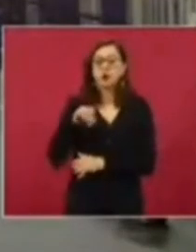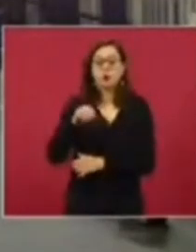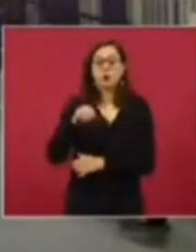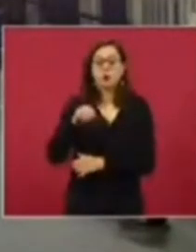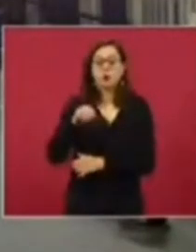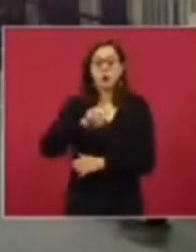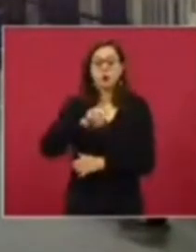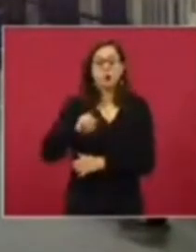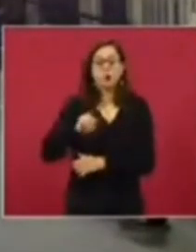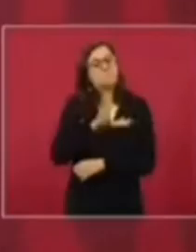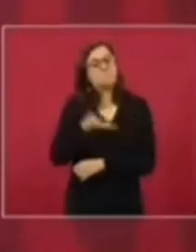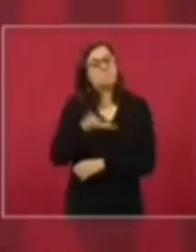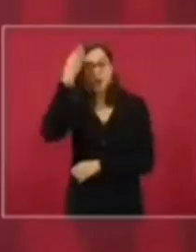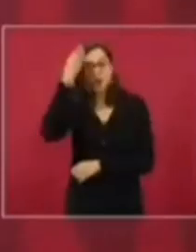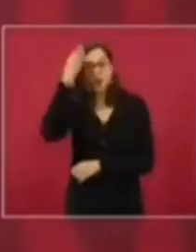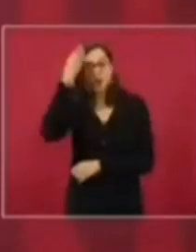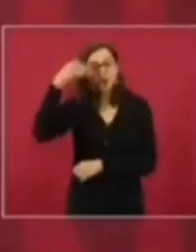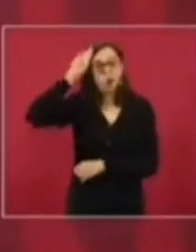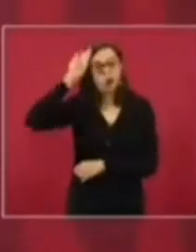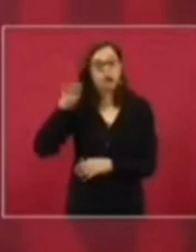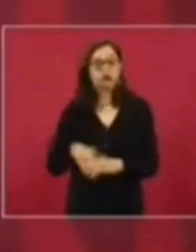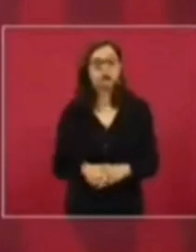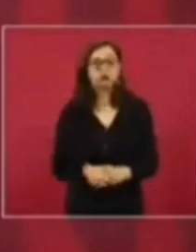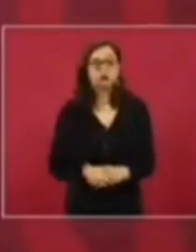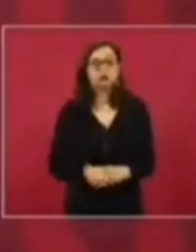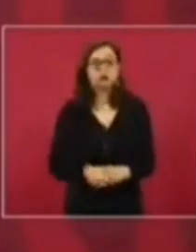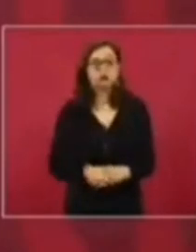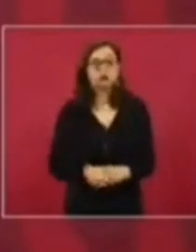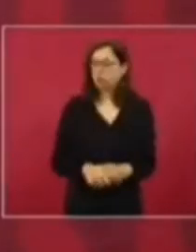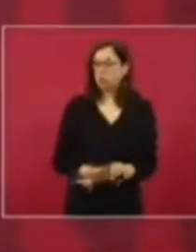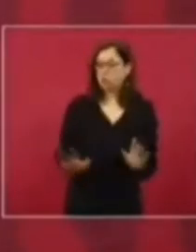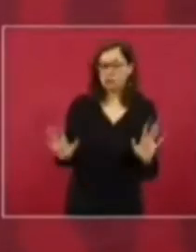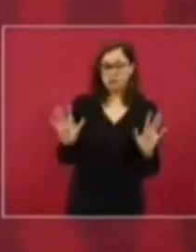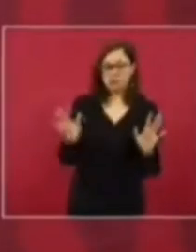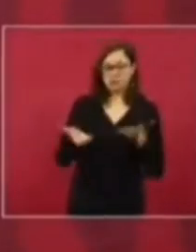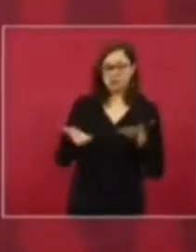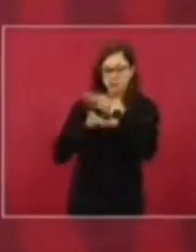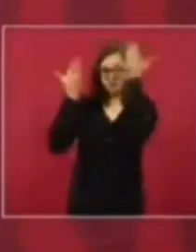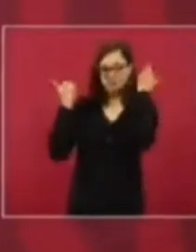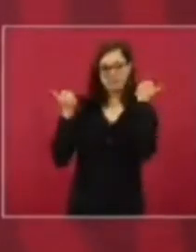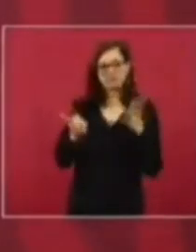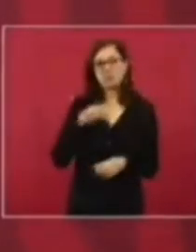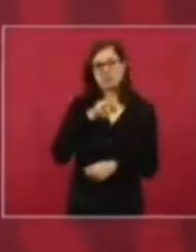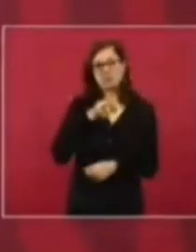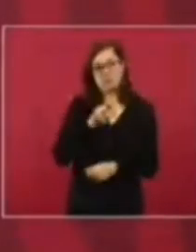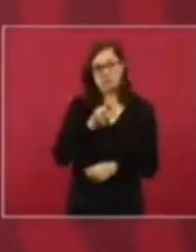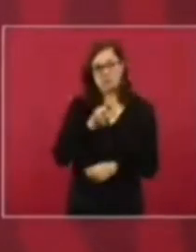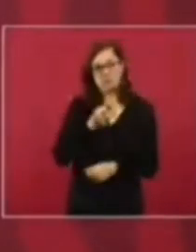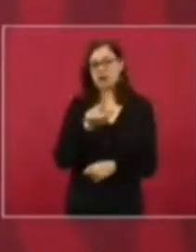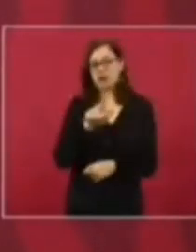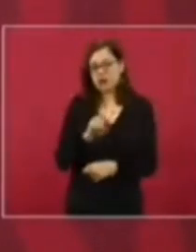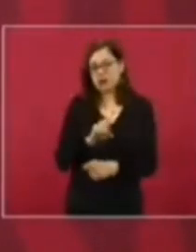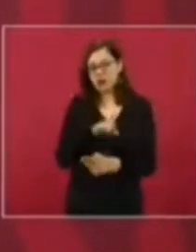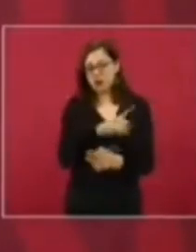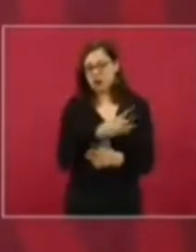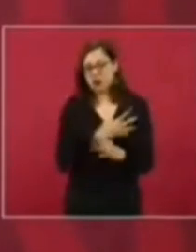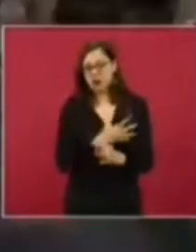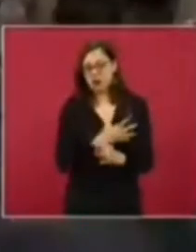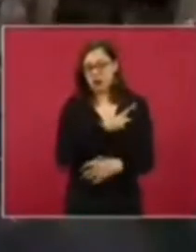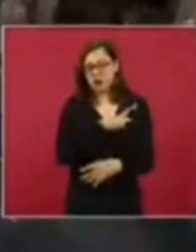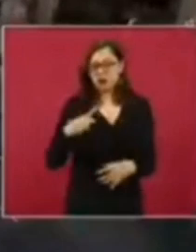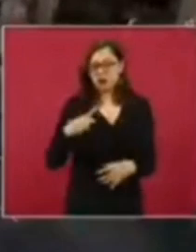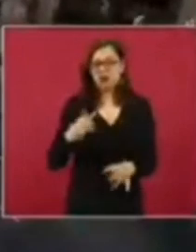o no nos puede... No tengo información sobre eso. Marcelo Ebrard va seguramente a informar. Este,